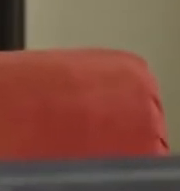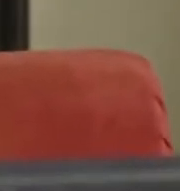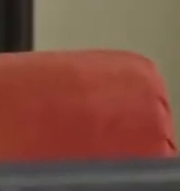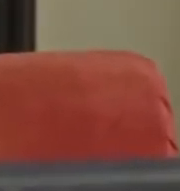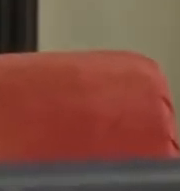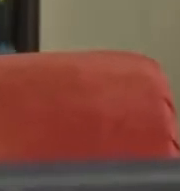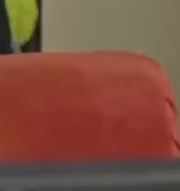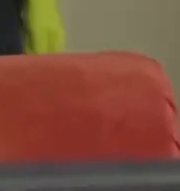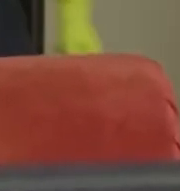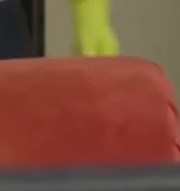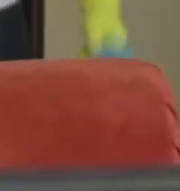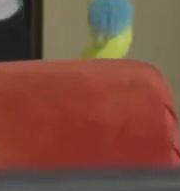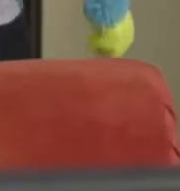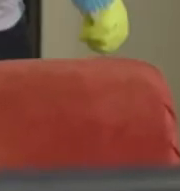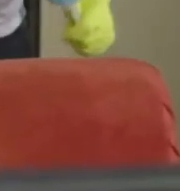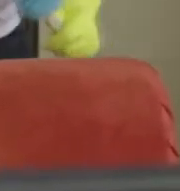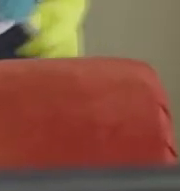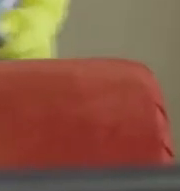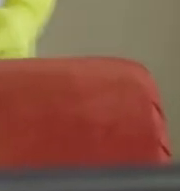Avanza.